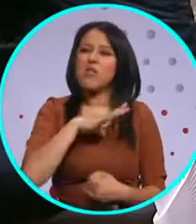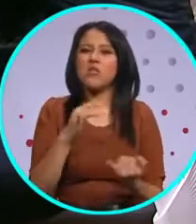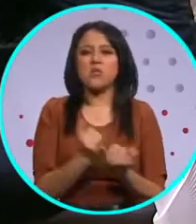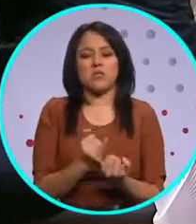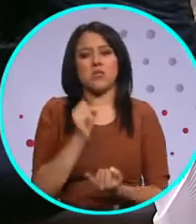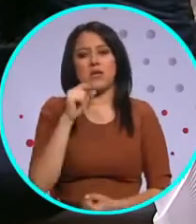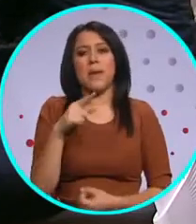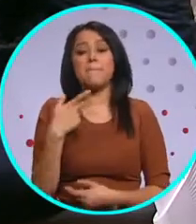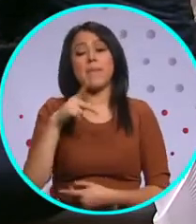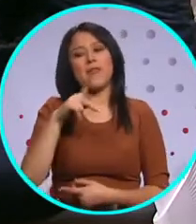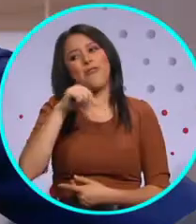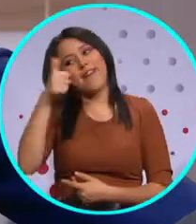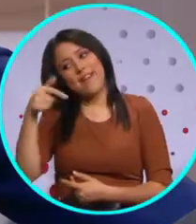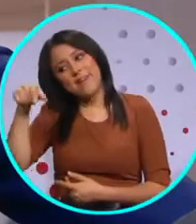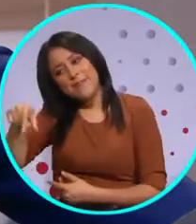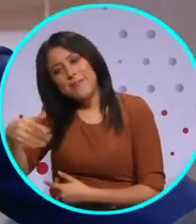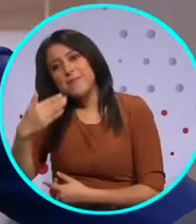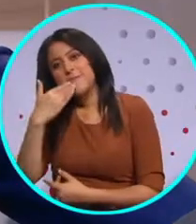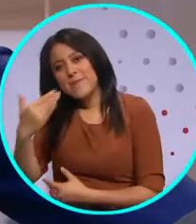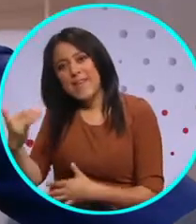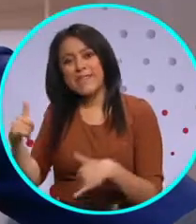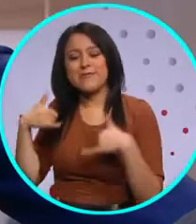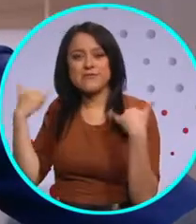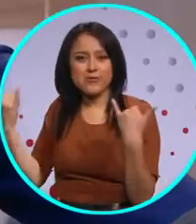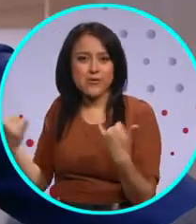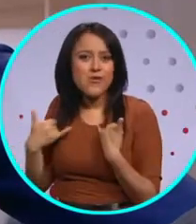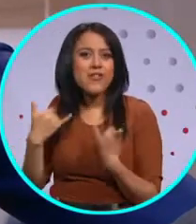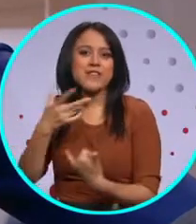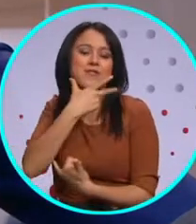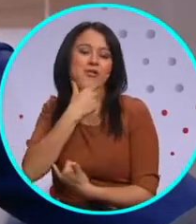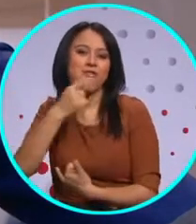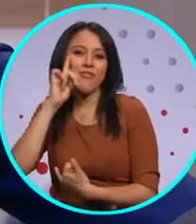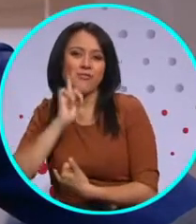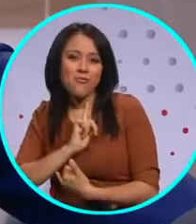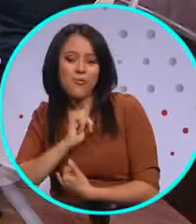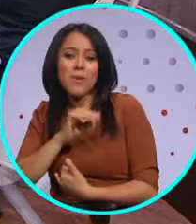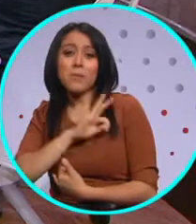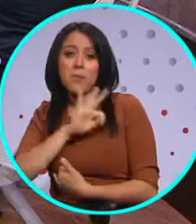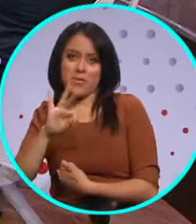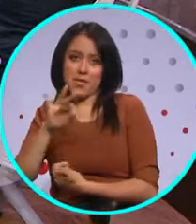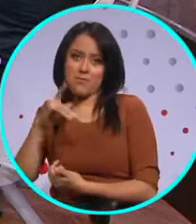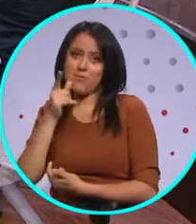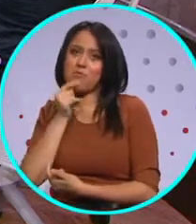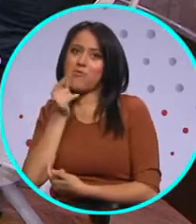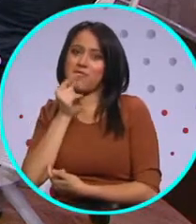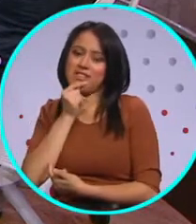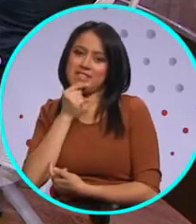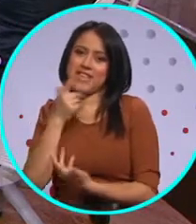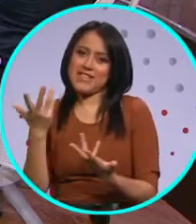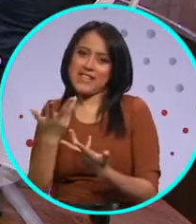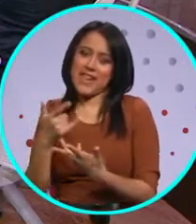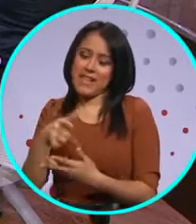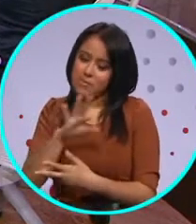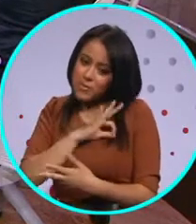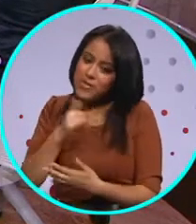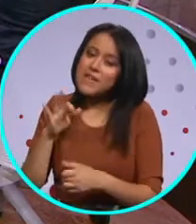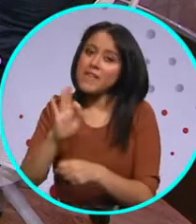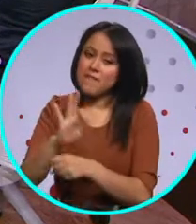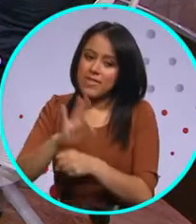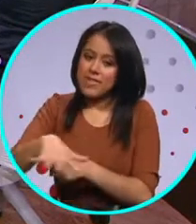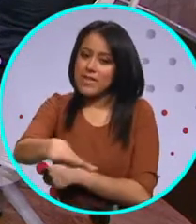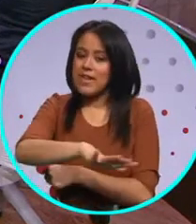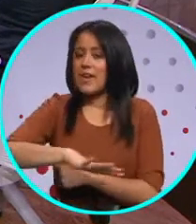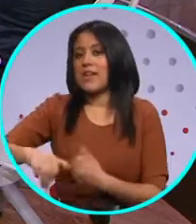que la gran mayoría son jóvenes hombres y mujeres que se han ido a enrolar para hacer policías y luchar por esta ciudad y por tener la